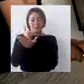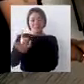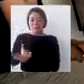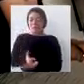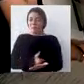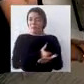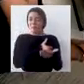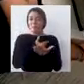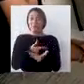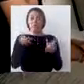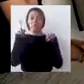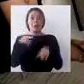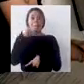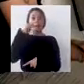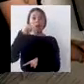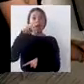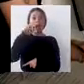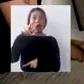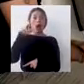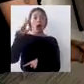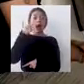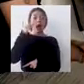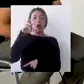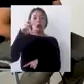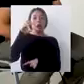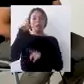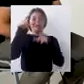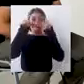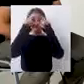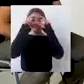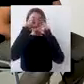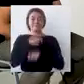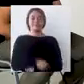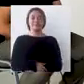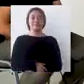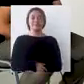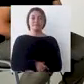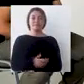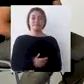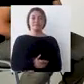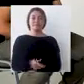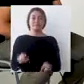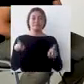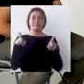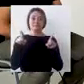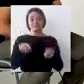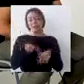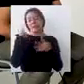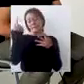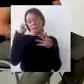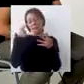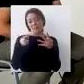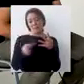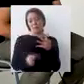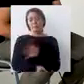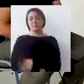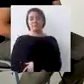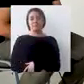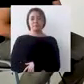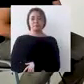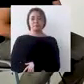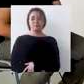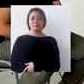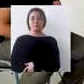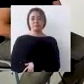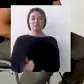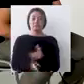misma Harry Potter, ¿no? Sigamos ¿a quién más? A Howard, sí. Howard. Y por este